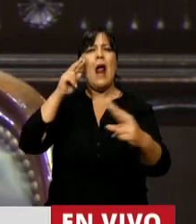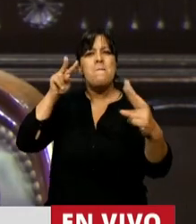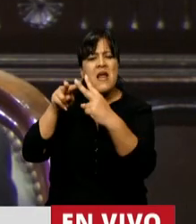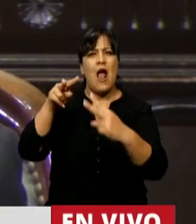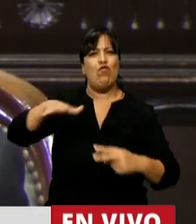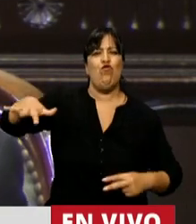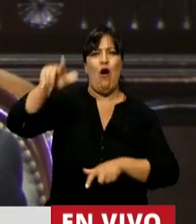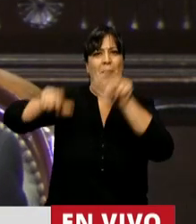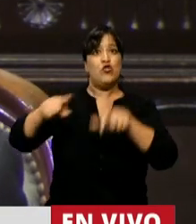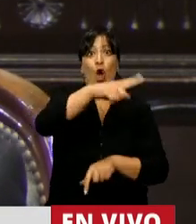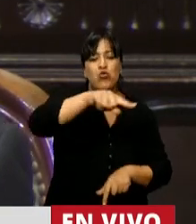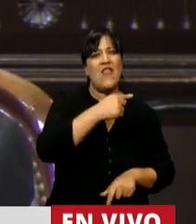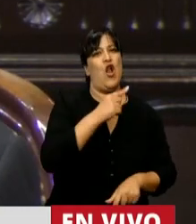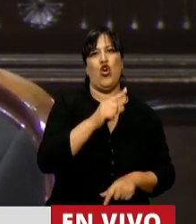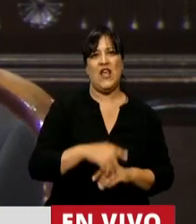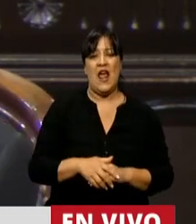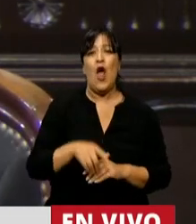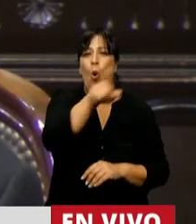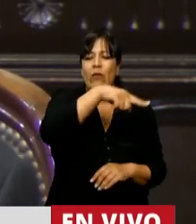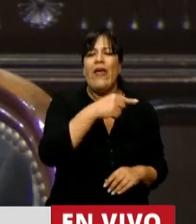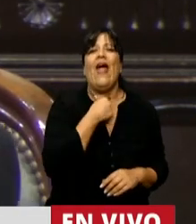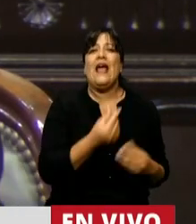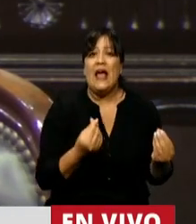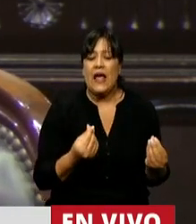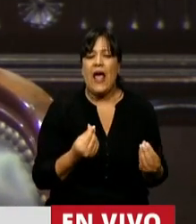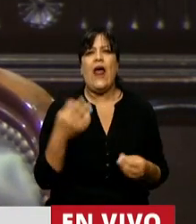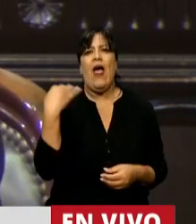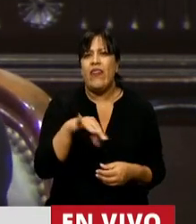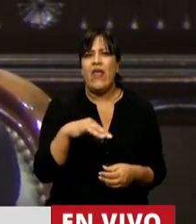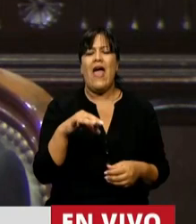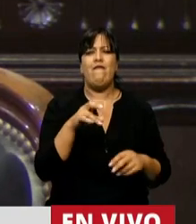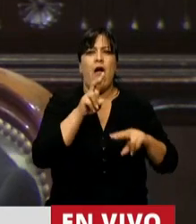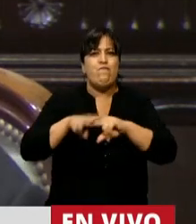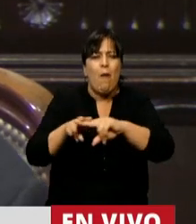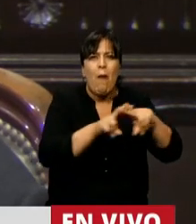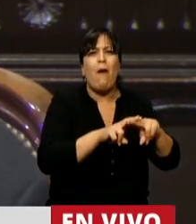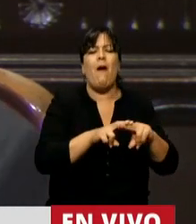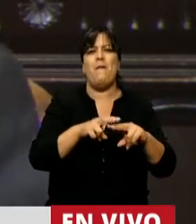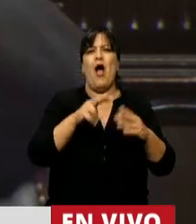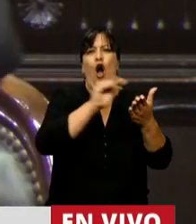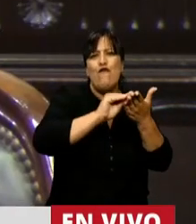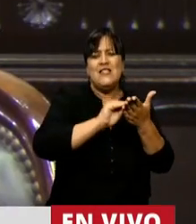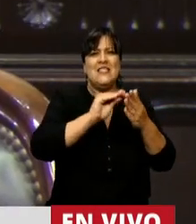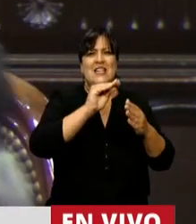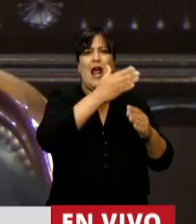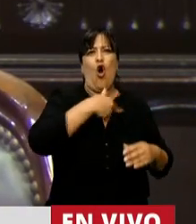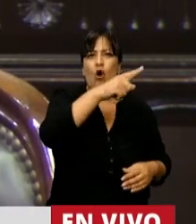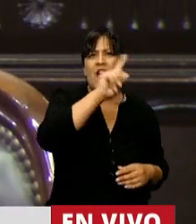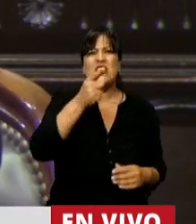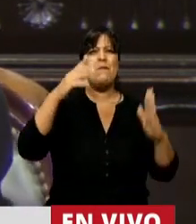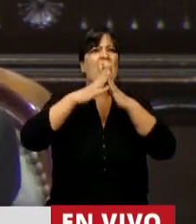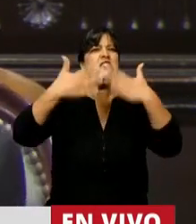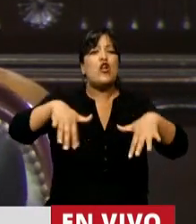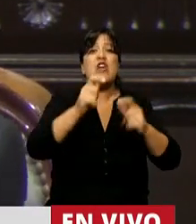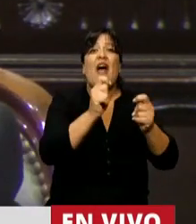a la cara. Porque quieren que tener en las bancas, en las oficinas de gobierno y en la Casa